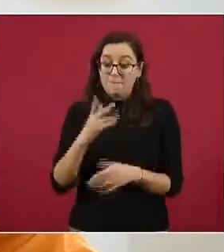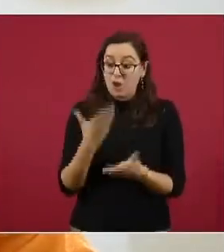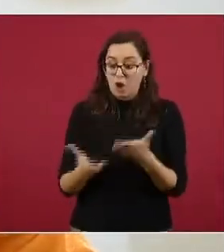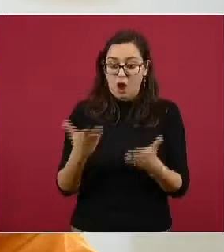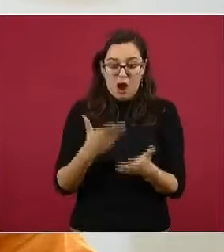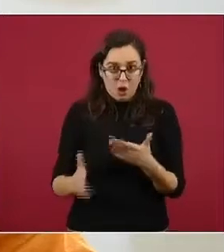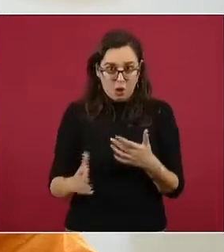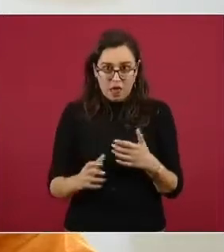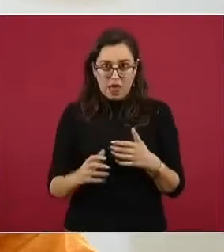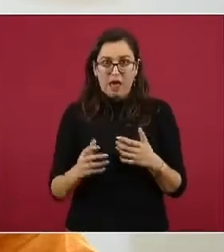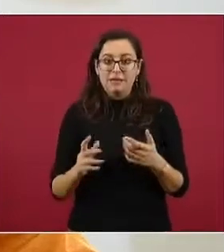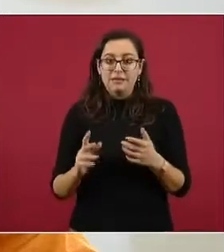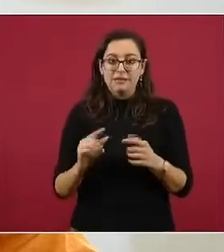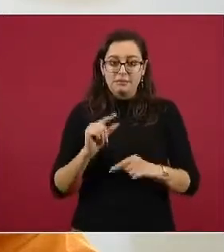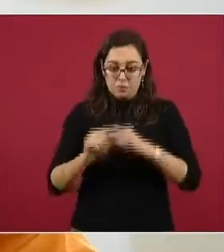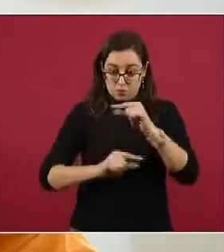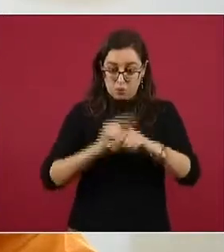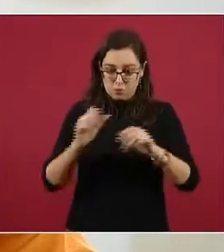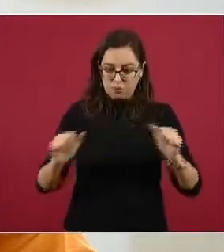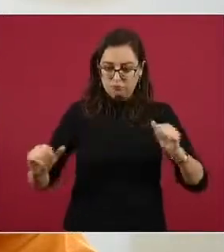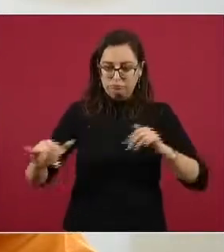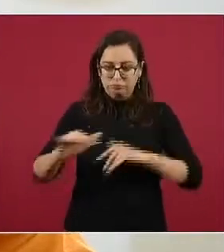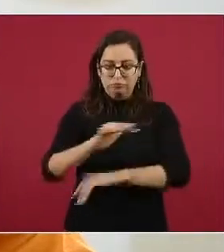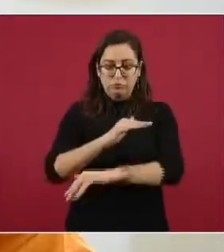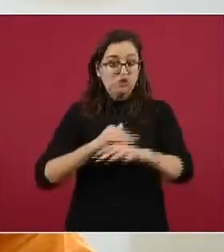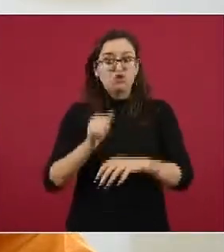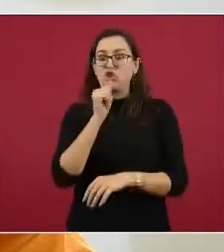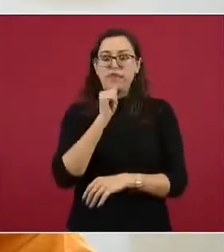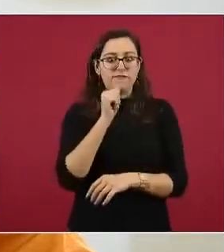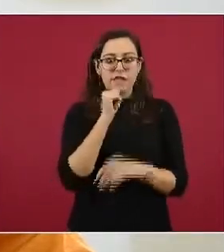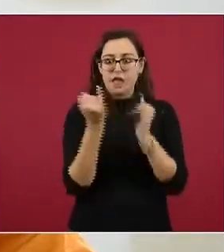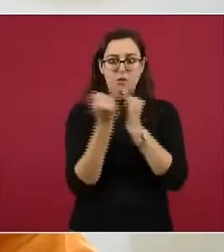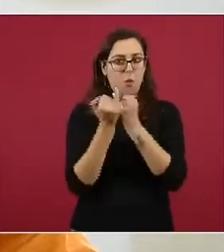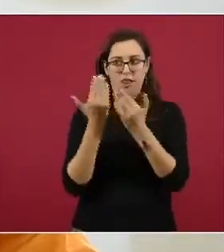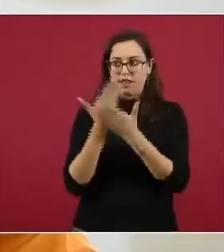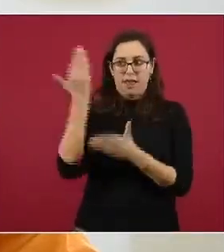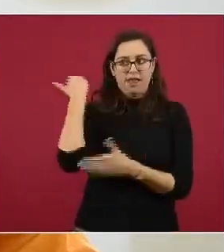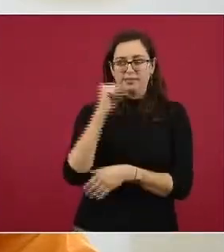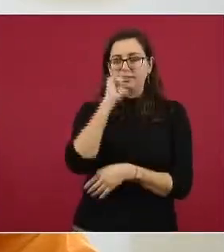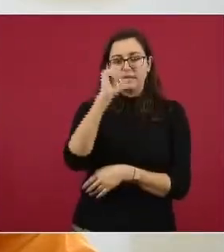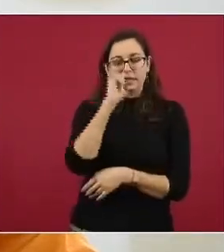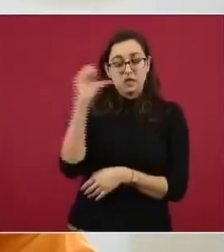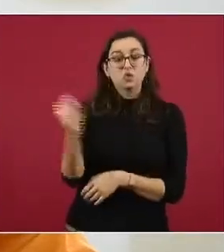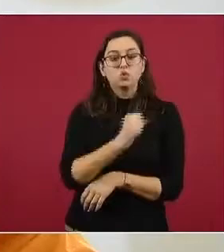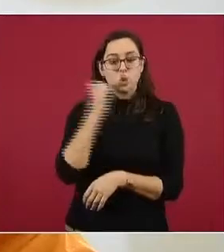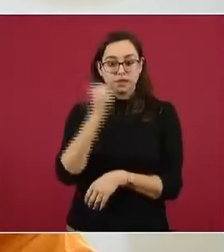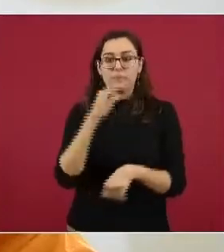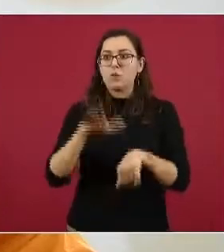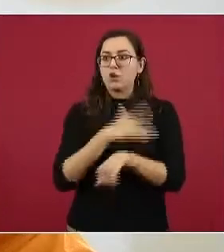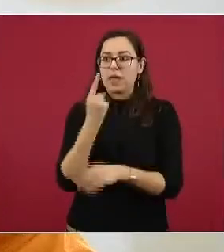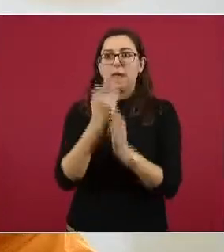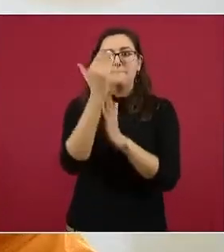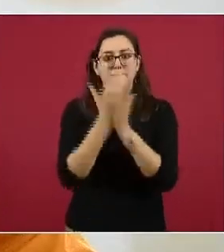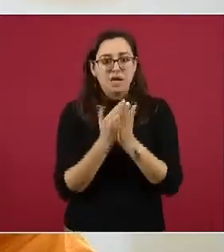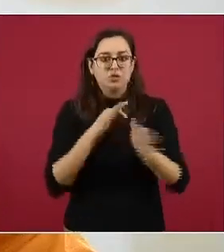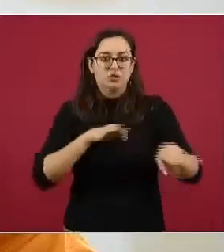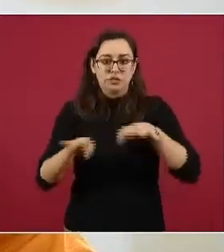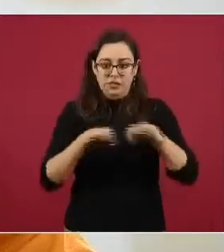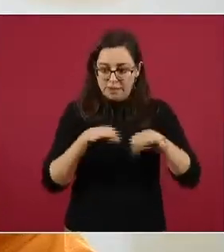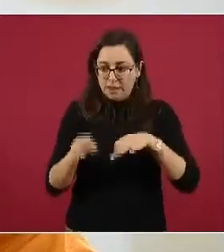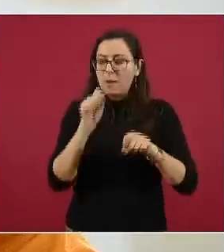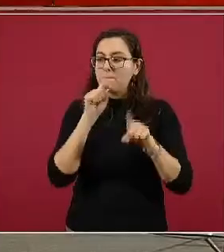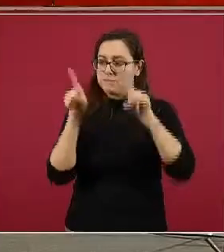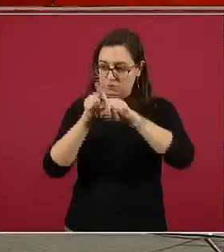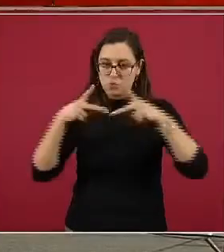trabajo decidido de gobierno y también la solidaridad y la responsabilidad de muchos de los habitantes de la ciudad y del Valle